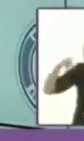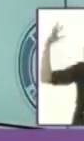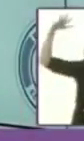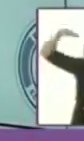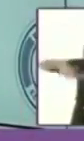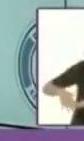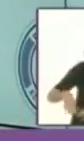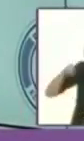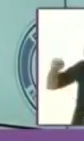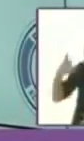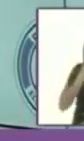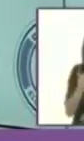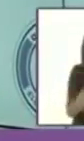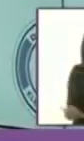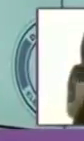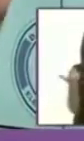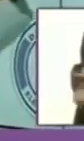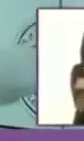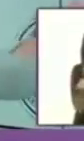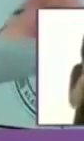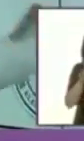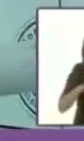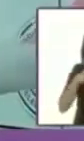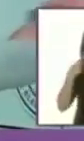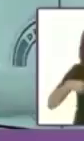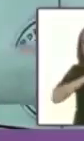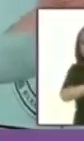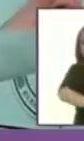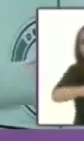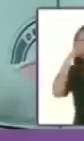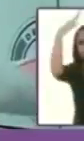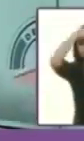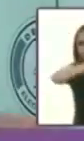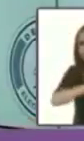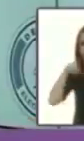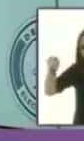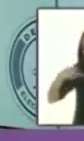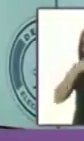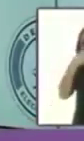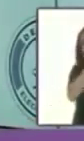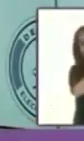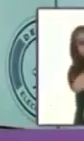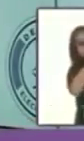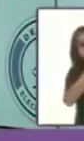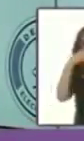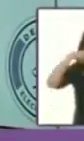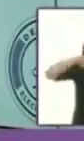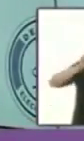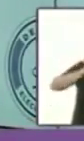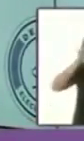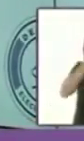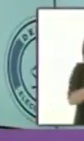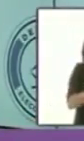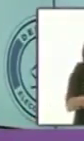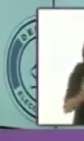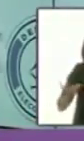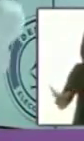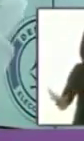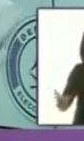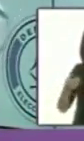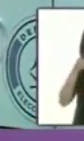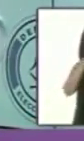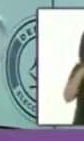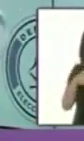en este debate, pues Marco Rascón llegó disfrazado de Superbarrio a decir que a nivel